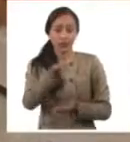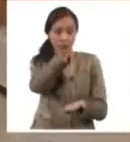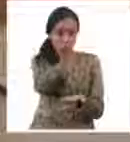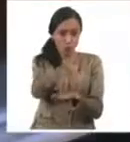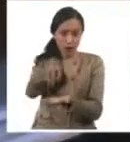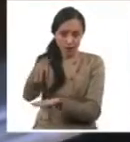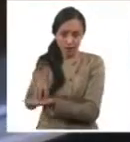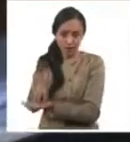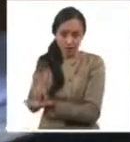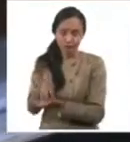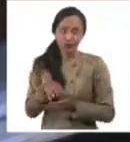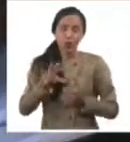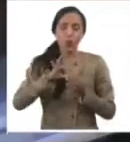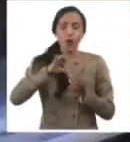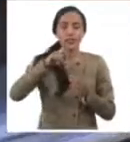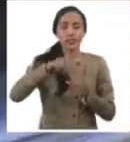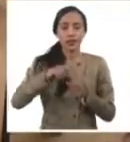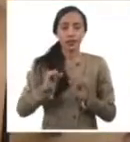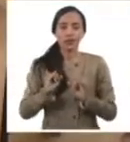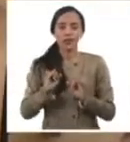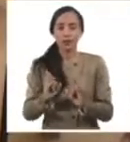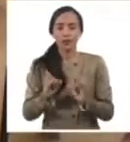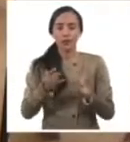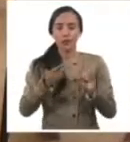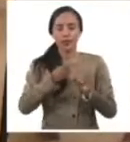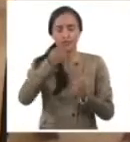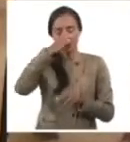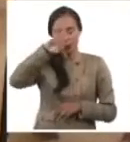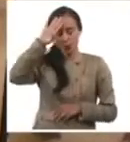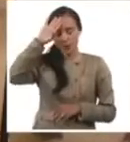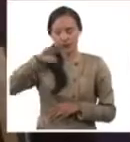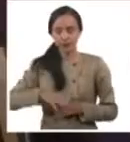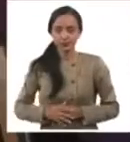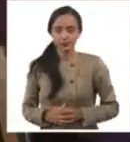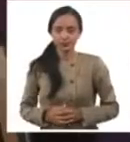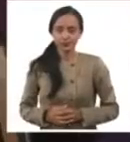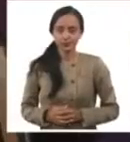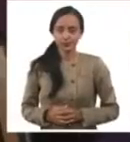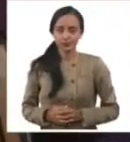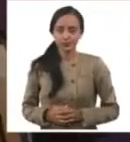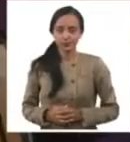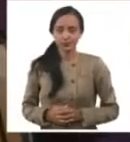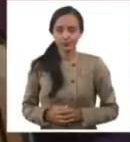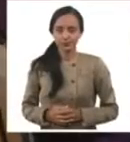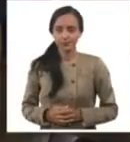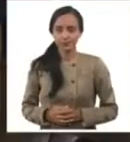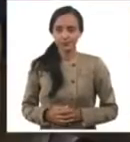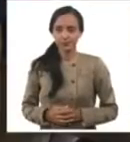asentamientos. Desde Guantánamo, un equipo de Solvisión y Miguel Reyes Mendoza, Sistema Informativo de la Televisión Cubana.